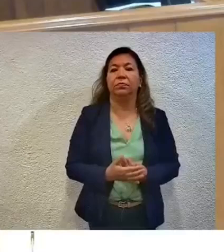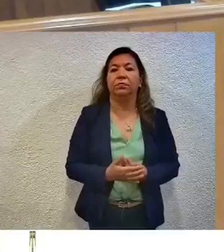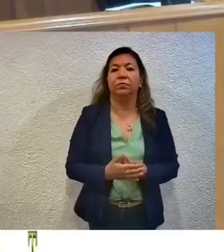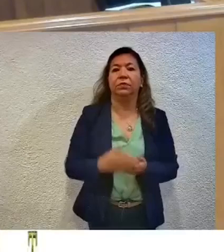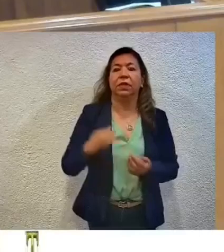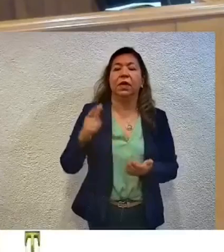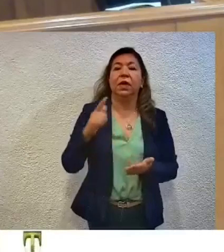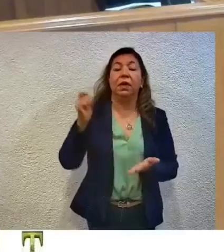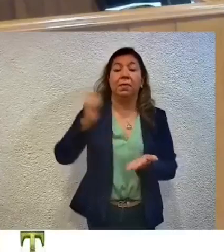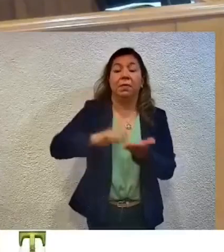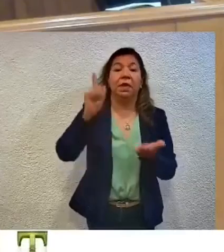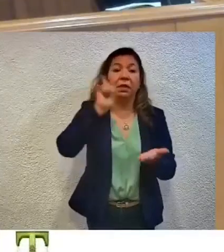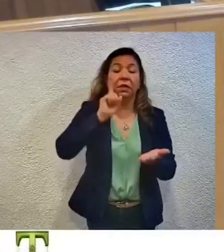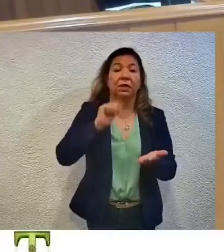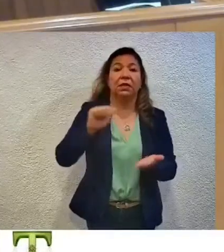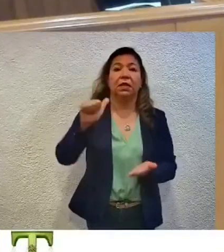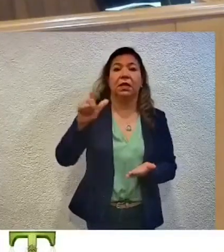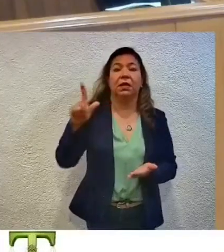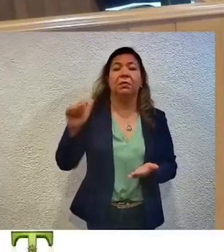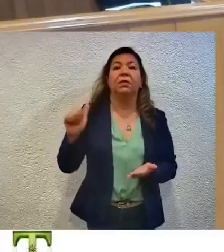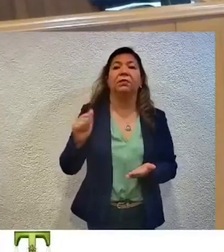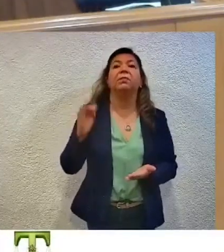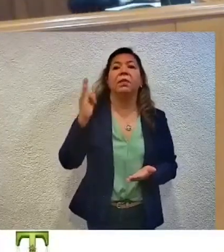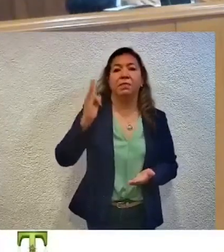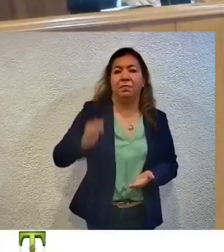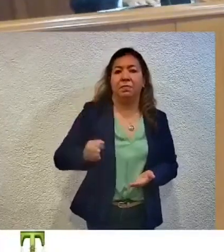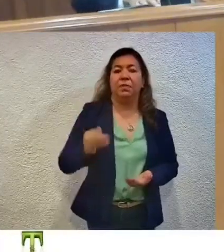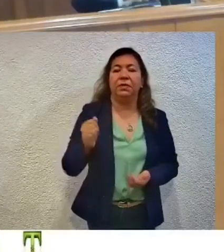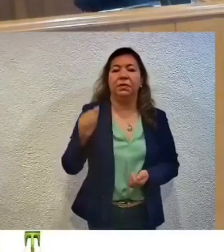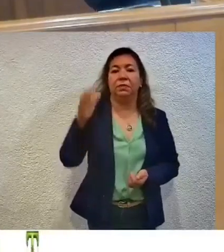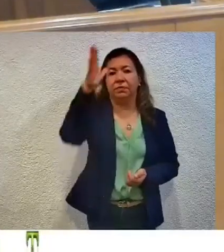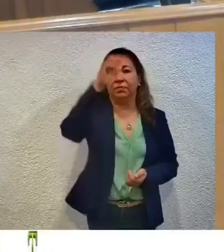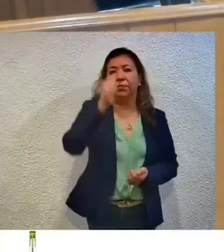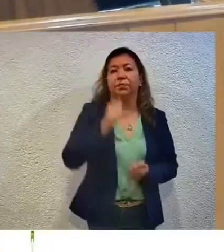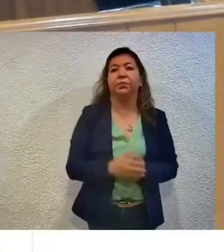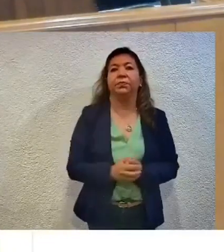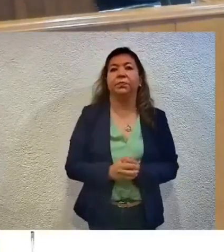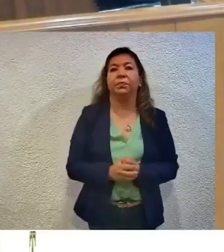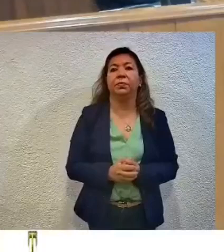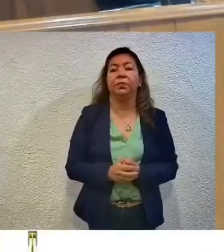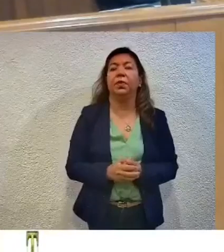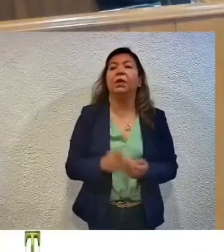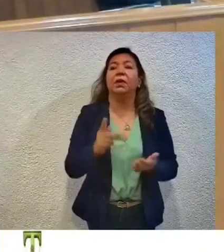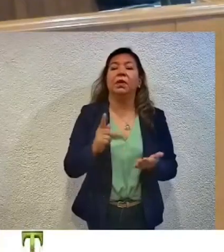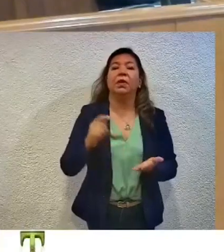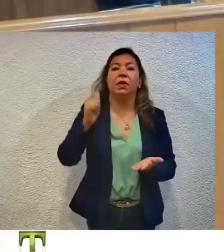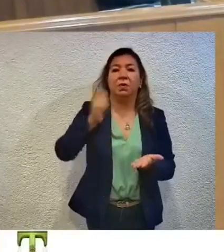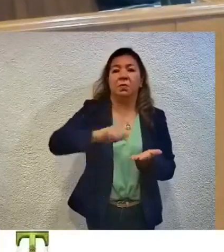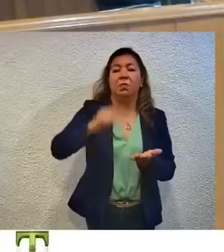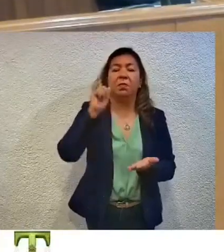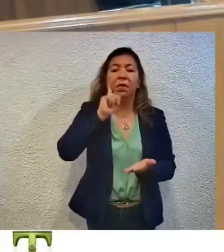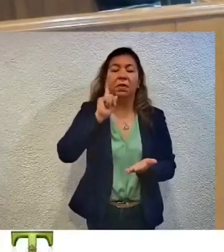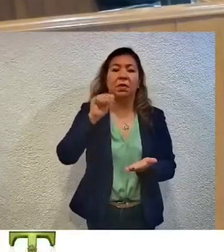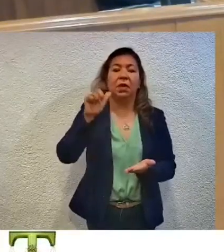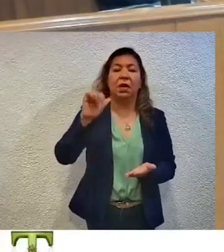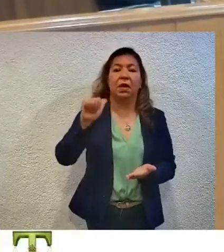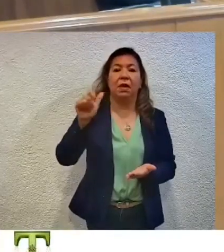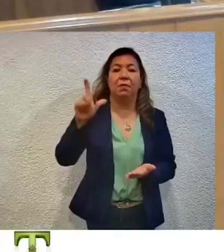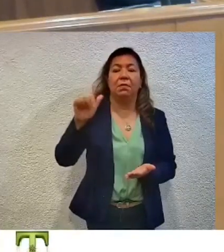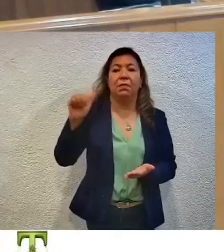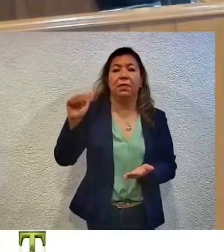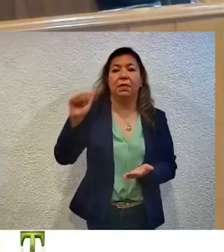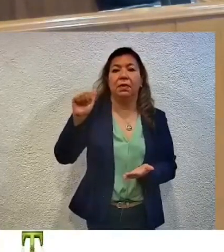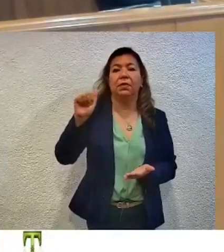Delia Eugenio Alcaraz. Con el proyecto. Gracias, magistrada. Magistrada Hilda Rosa Delgado Brito. A favor del proyecto. Gracias, magistrada.